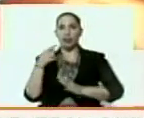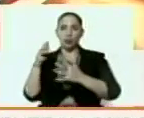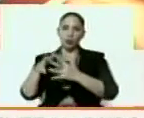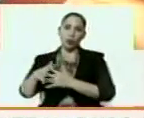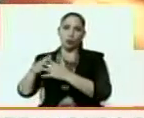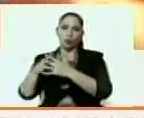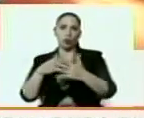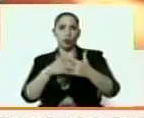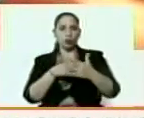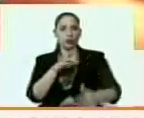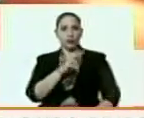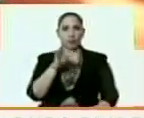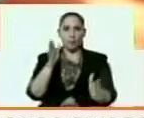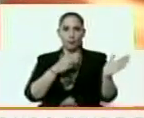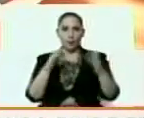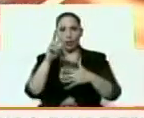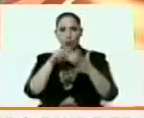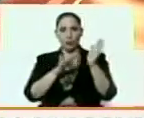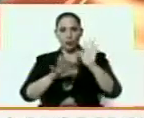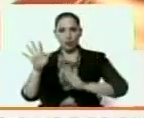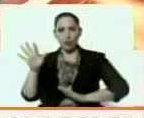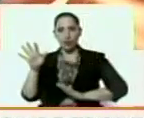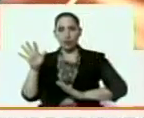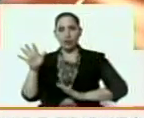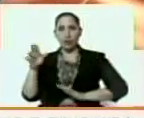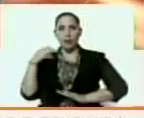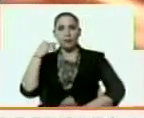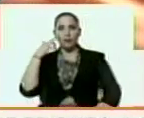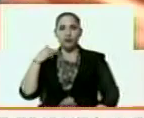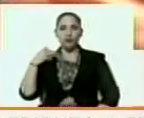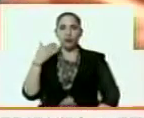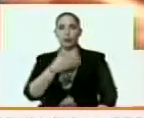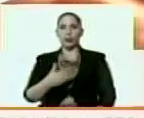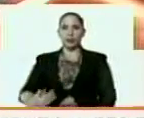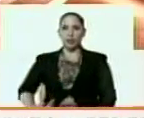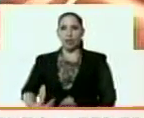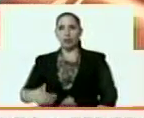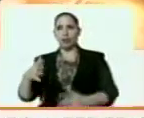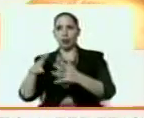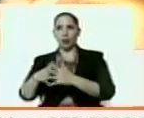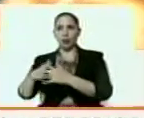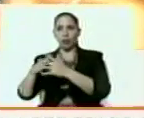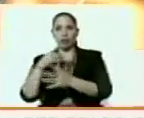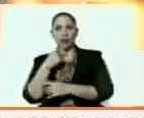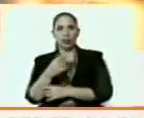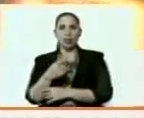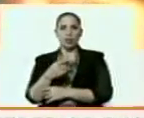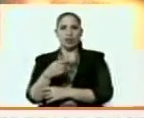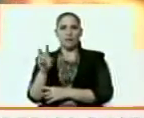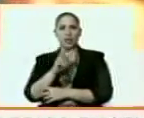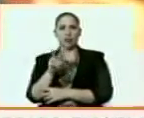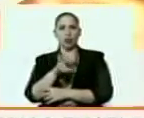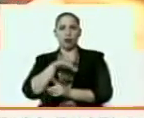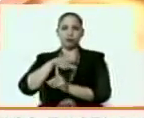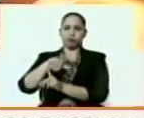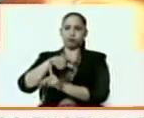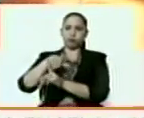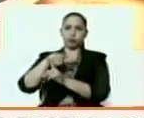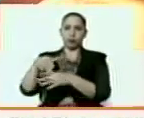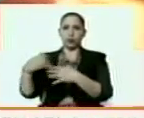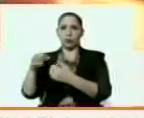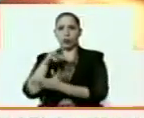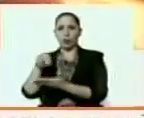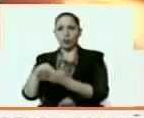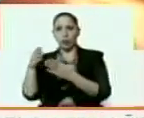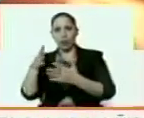En marzo de 2015, Barack Obama dicta el decreto considerando a Venezuela una amenaza inusual y extraordinaria a la seguridad nacional de